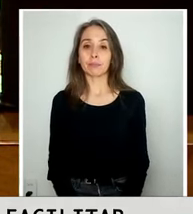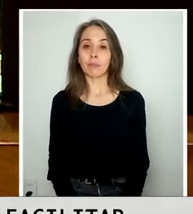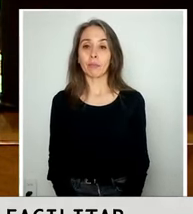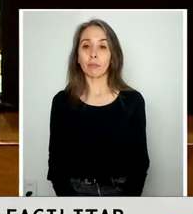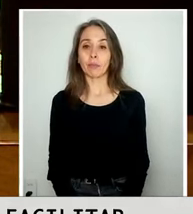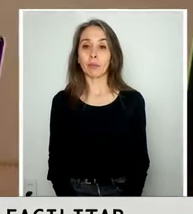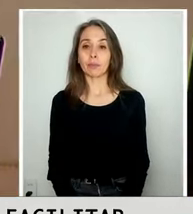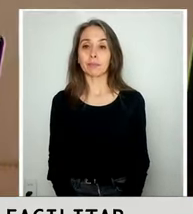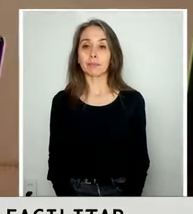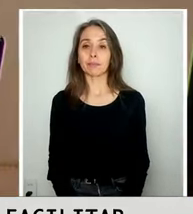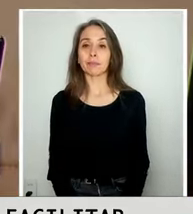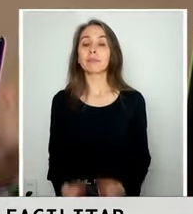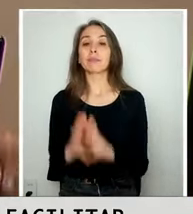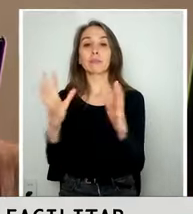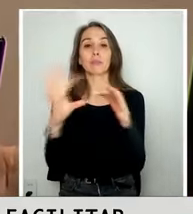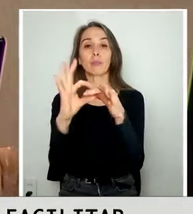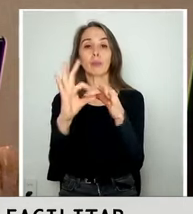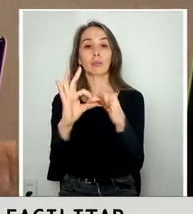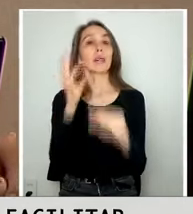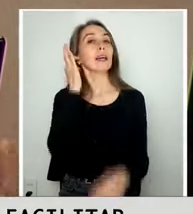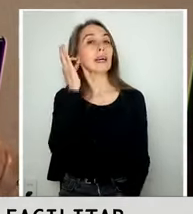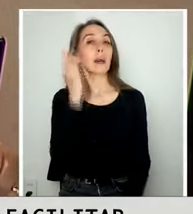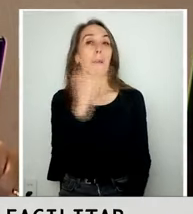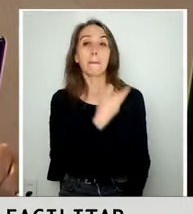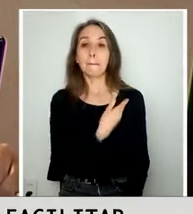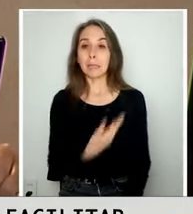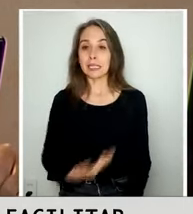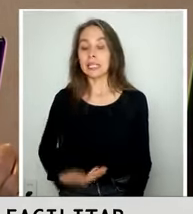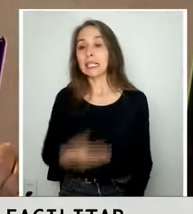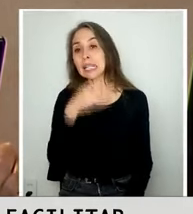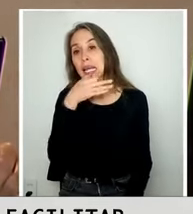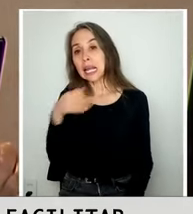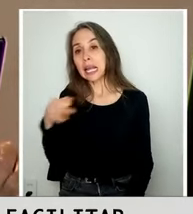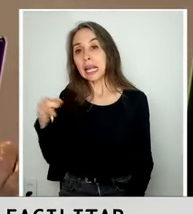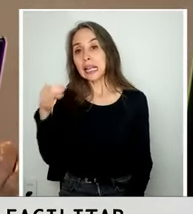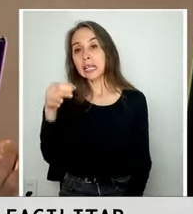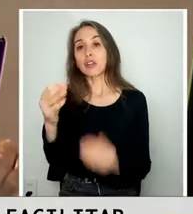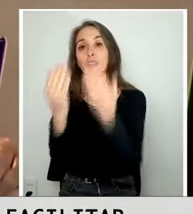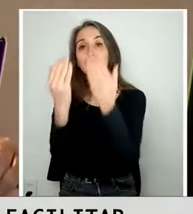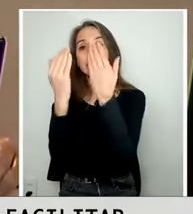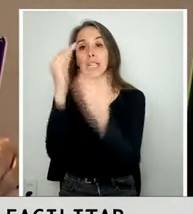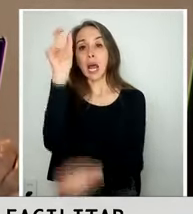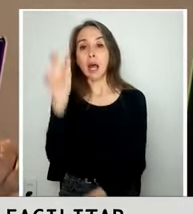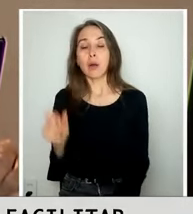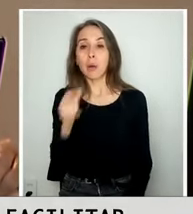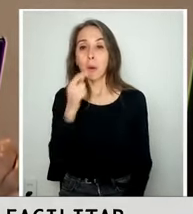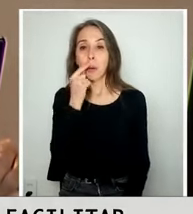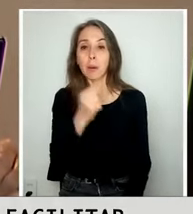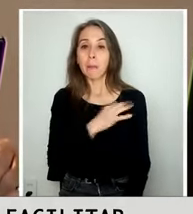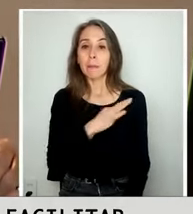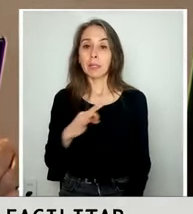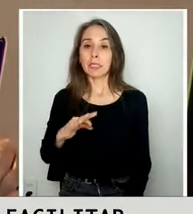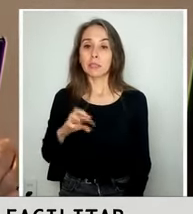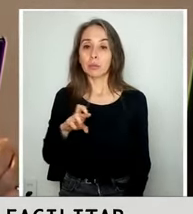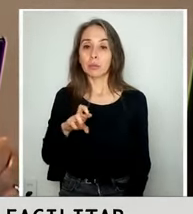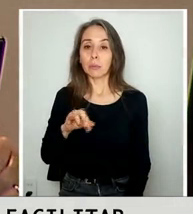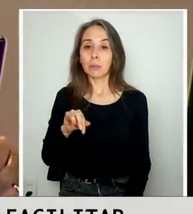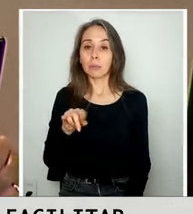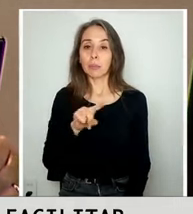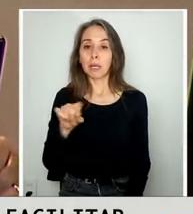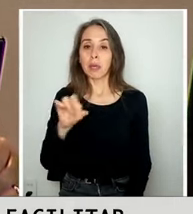Muchas gracias presidenta y por su intermedio saludar al ministro Jaime Pizarro y da gusto